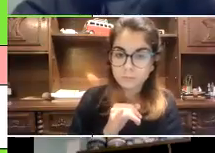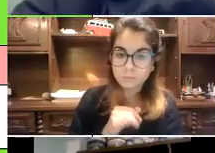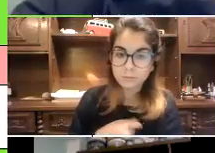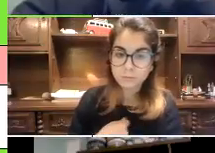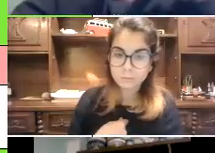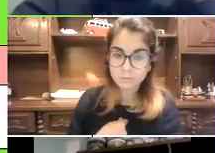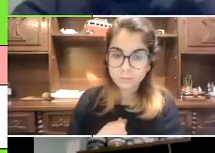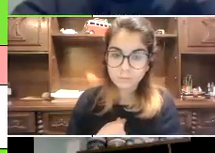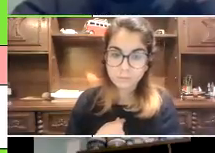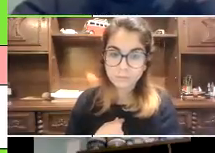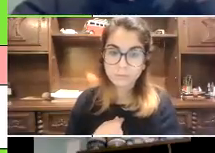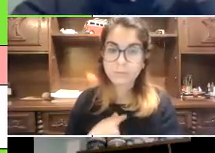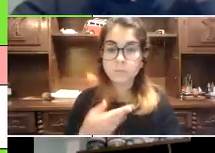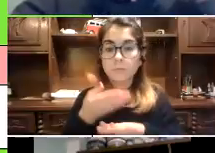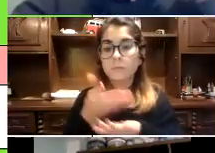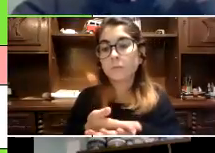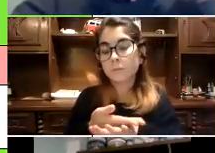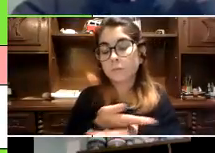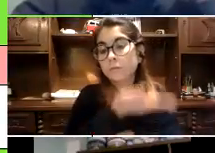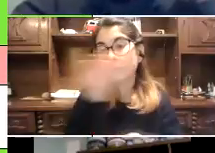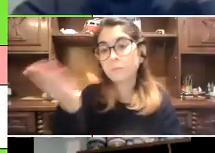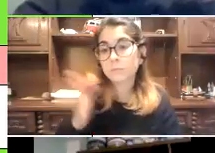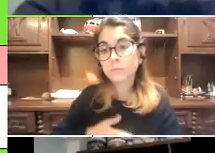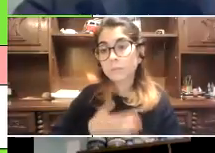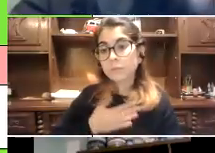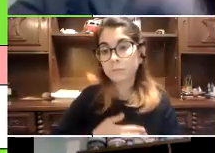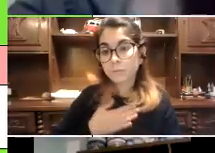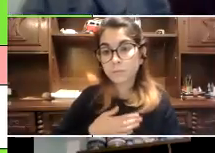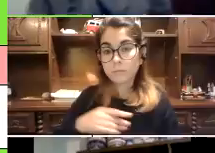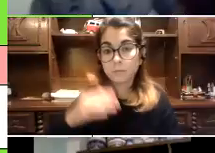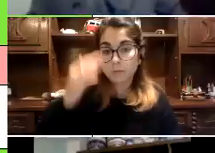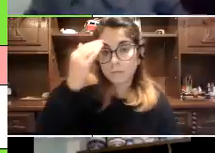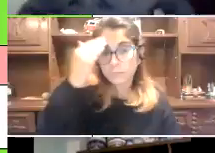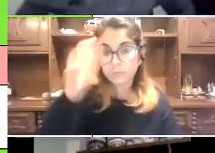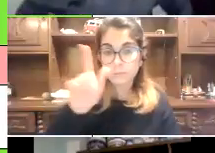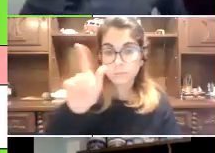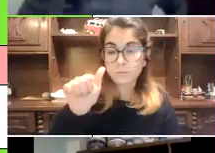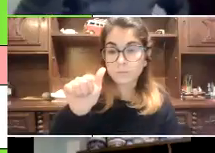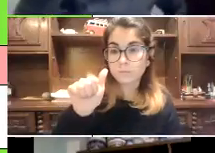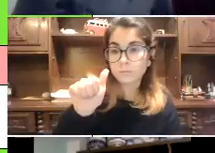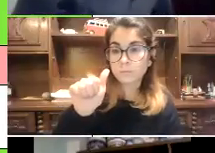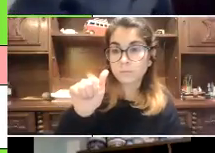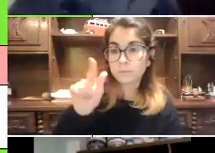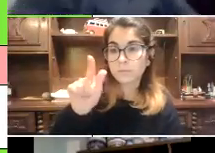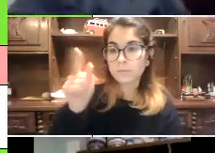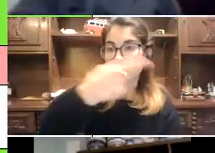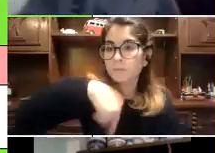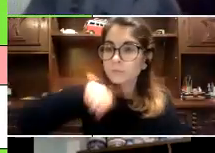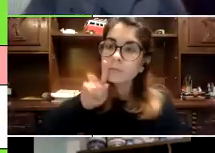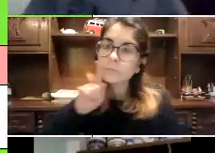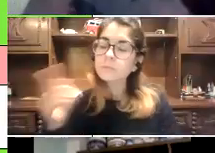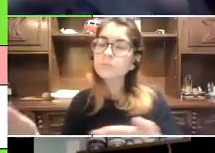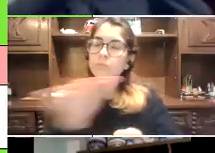les voy a proponer, ofrecer, si ustedes quieren, es que ese día lunes 6 de julio tengamos una sesión de retroalimentación